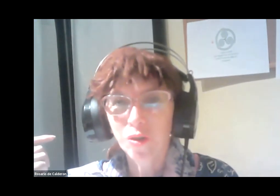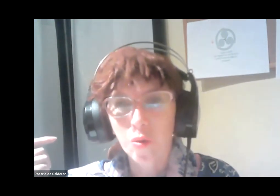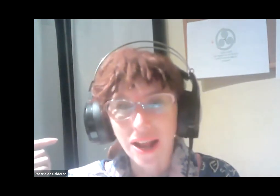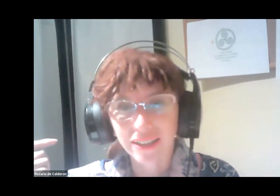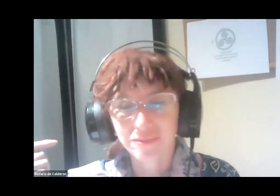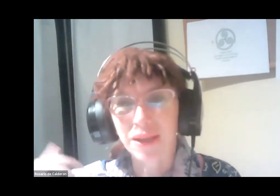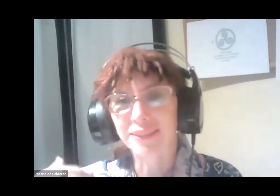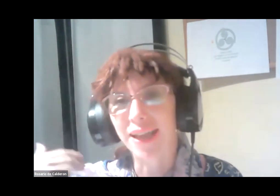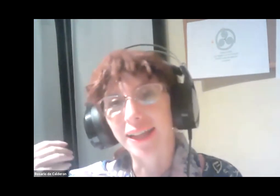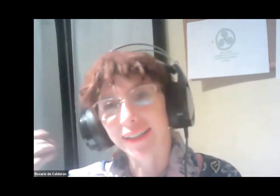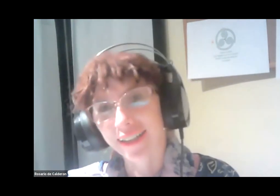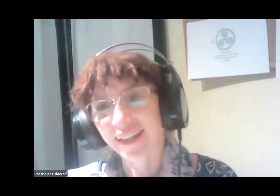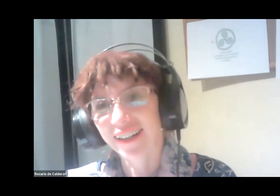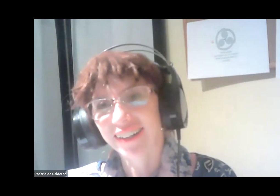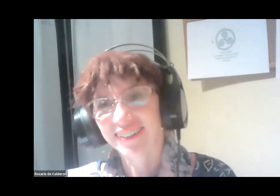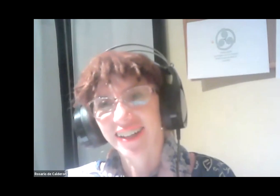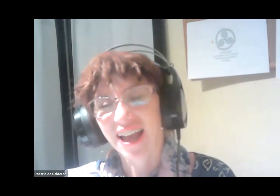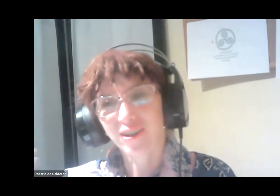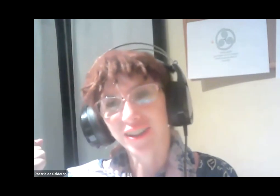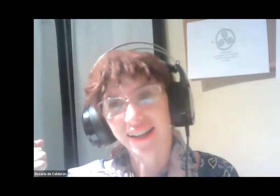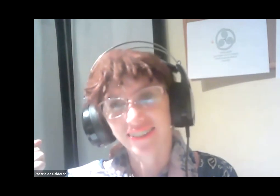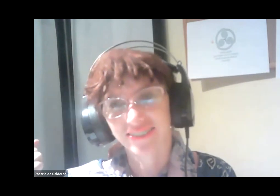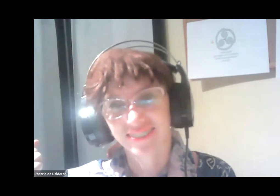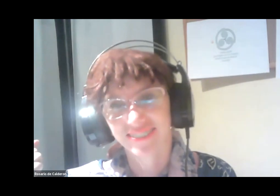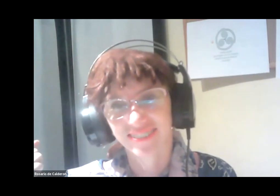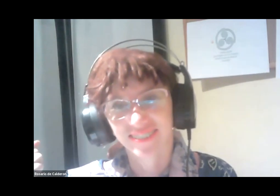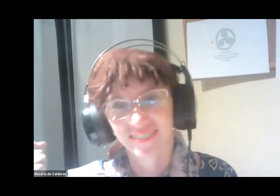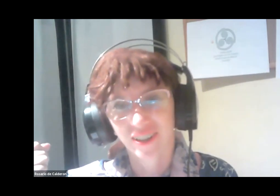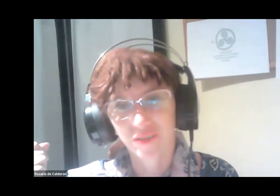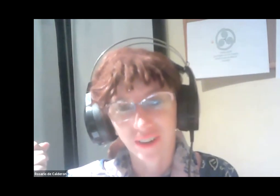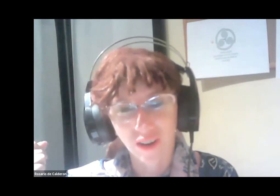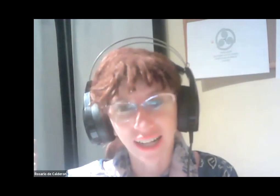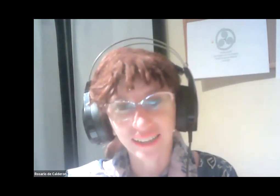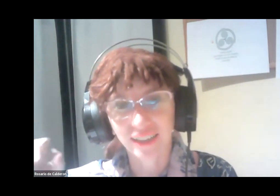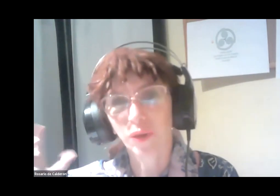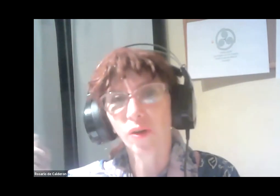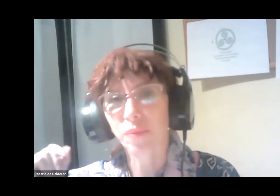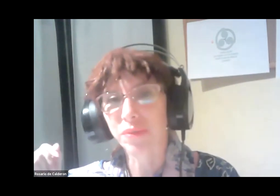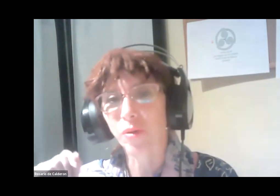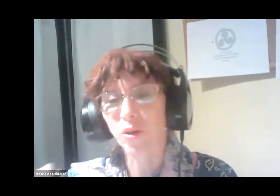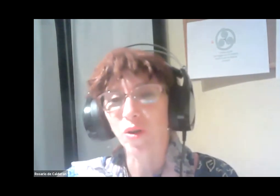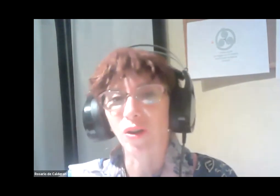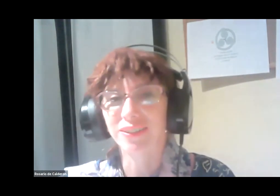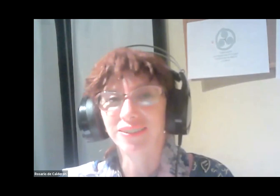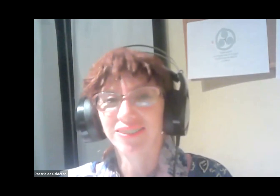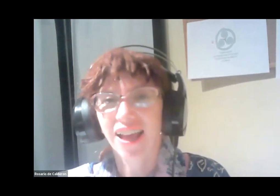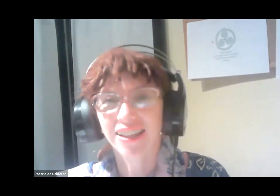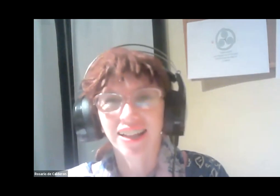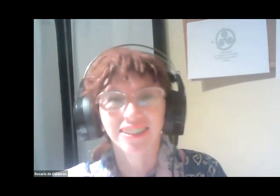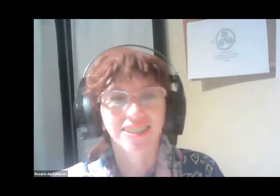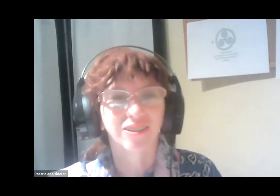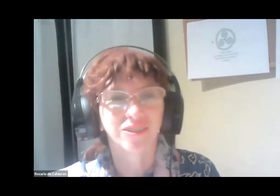tú juan vas a atender a roxanne ok y luego cambiamos los roles